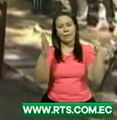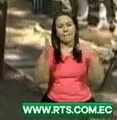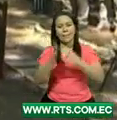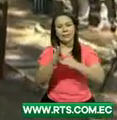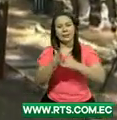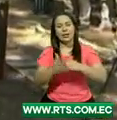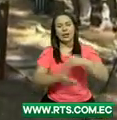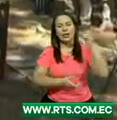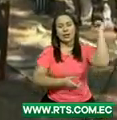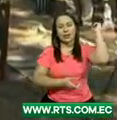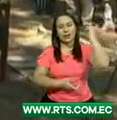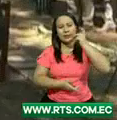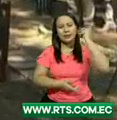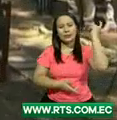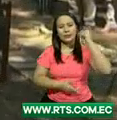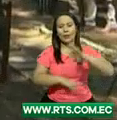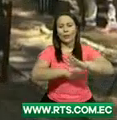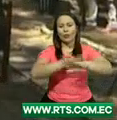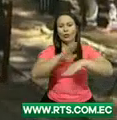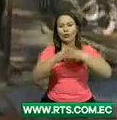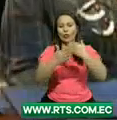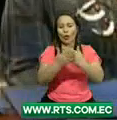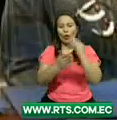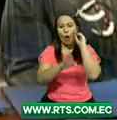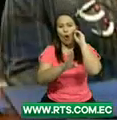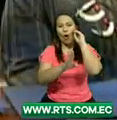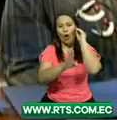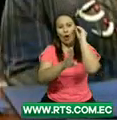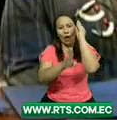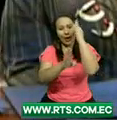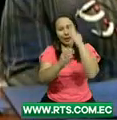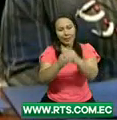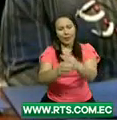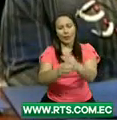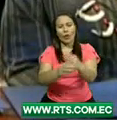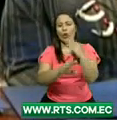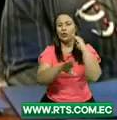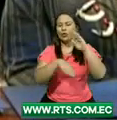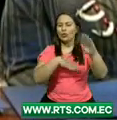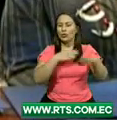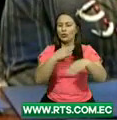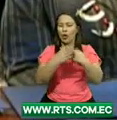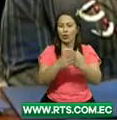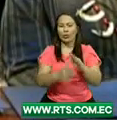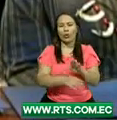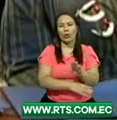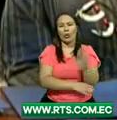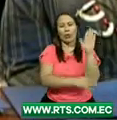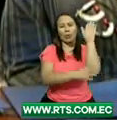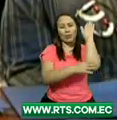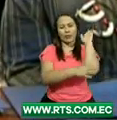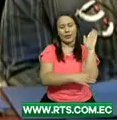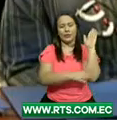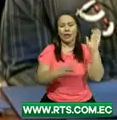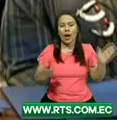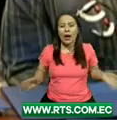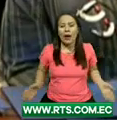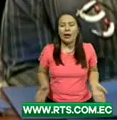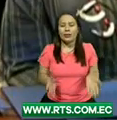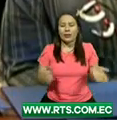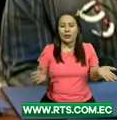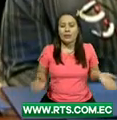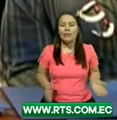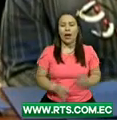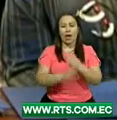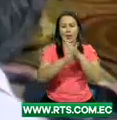trabajamos armónicamente por objetivos comunes un pacto que nos obliga nos compromete y nos motiva a